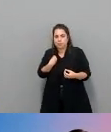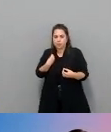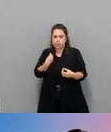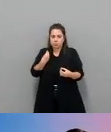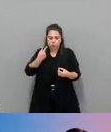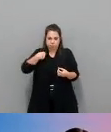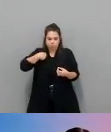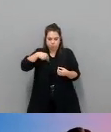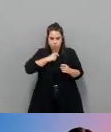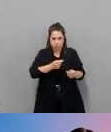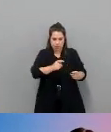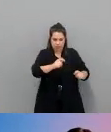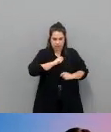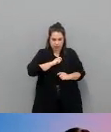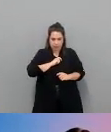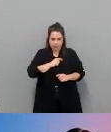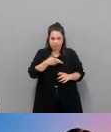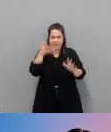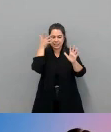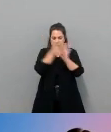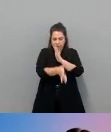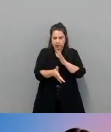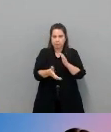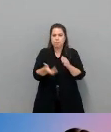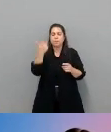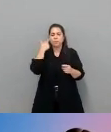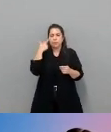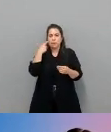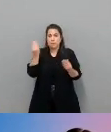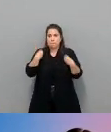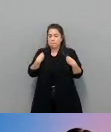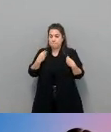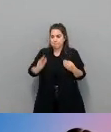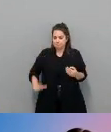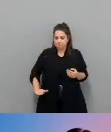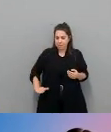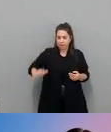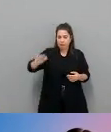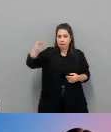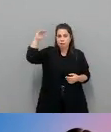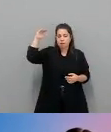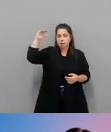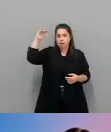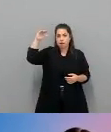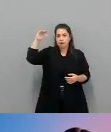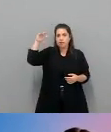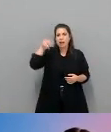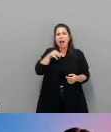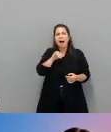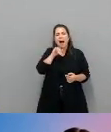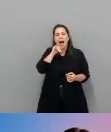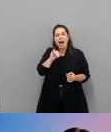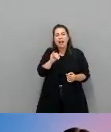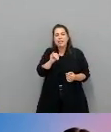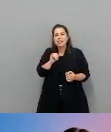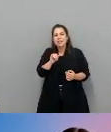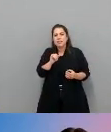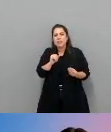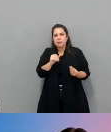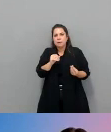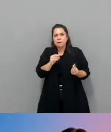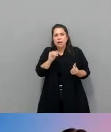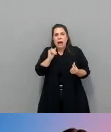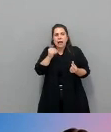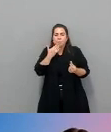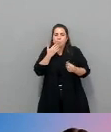que recibimos. Es decir, a lo largo de nuestra vida tenemos una serie de